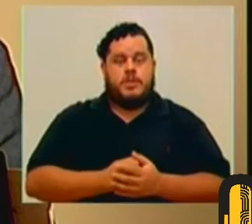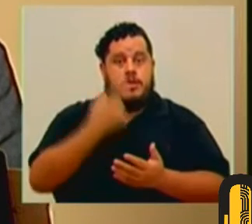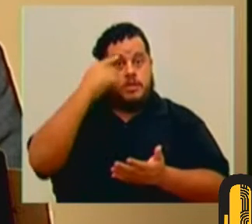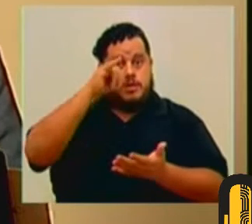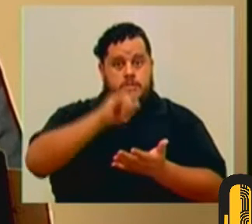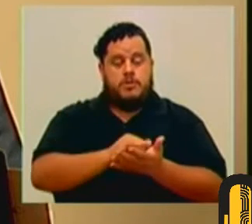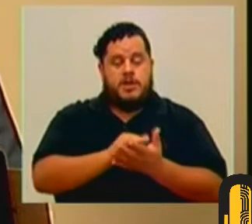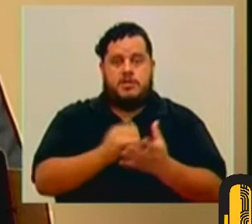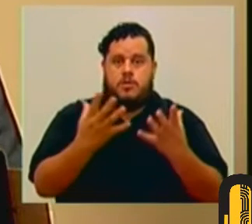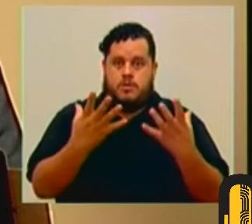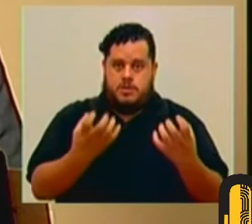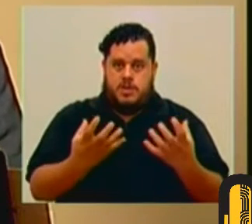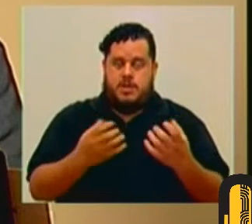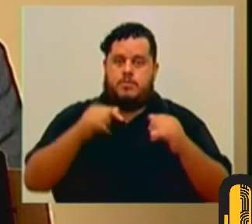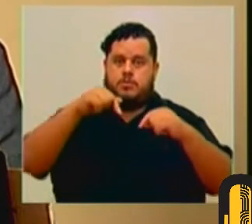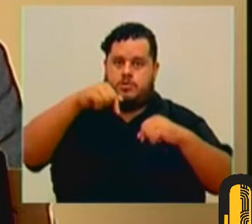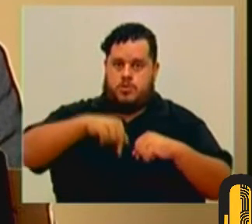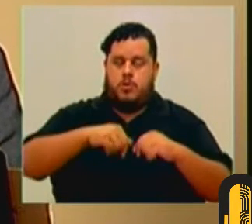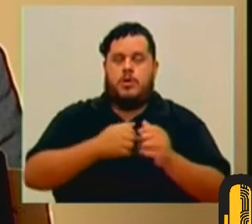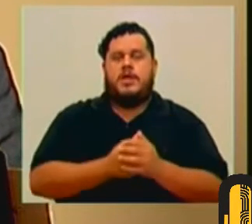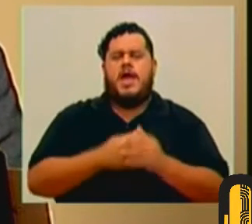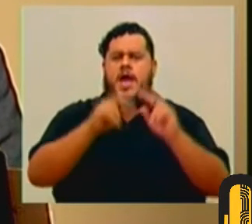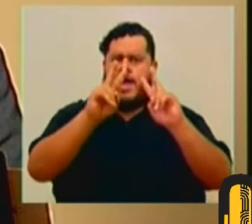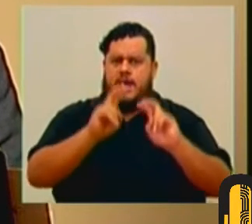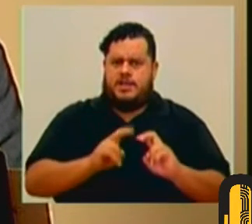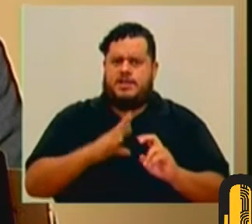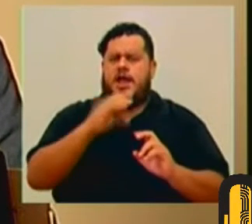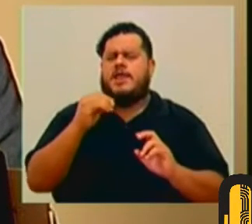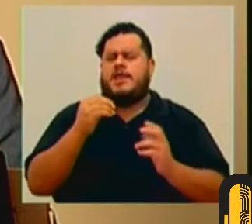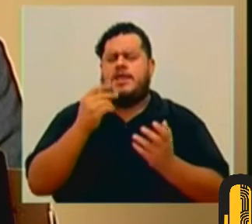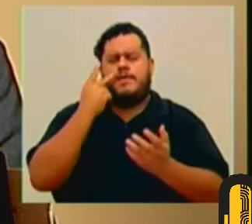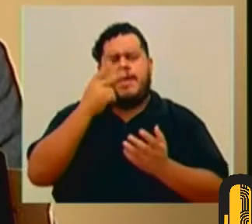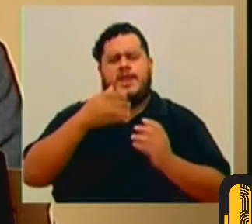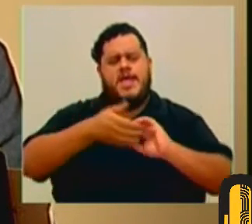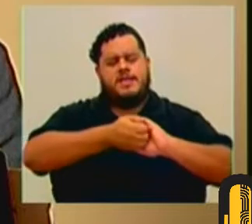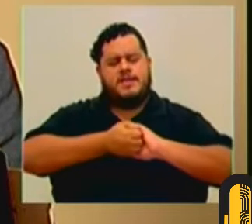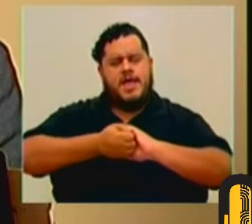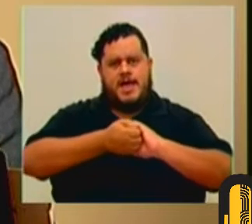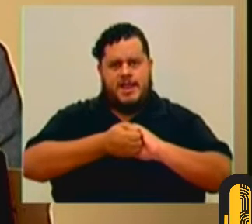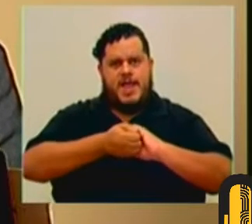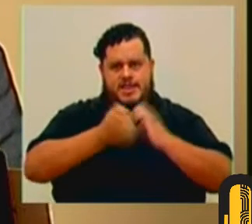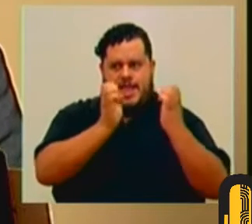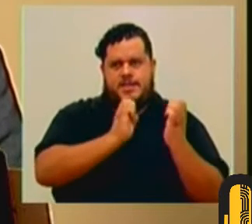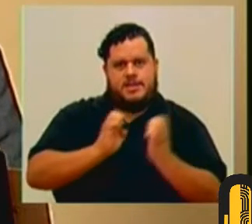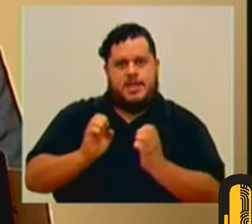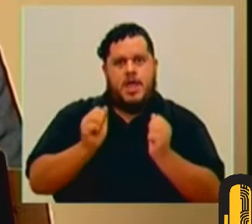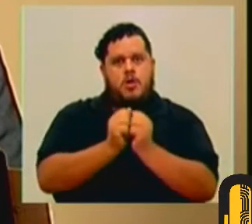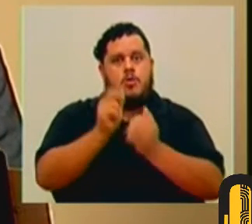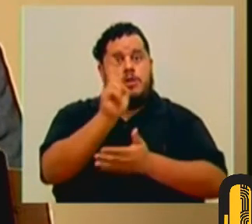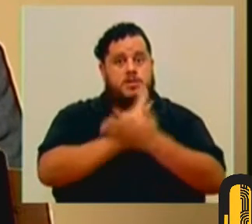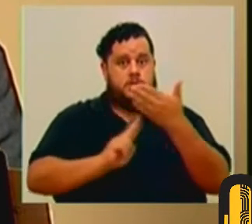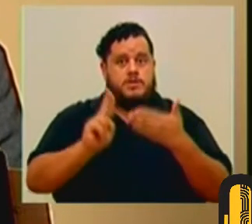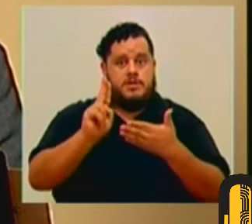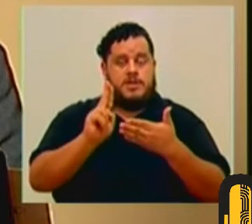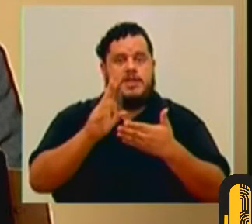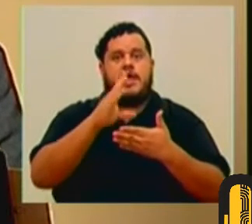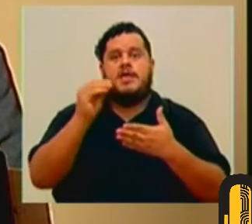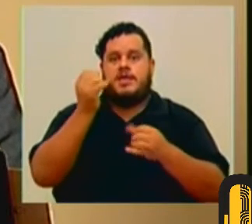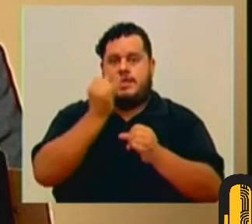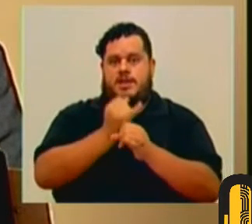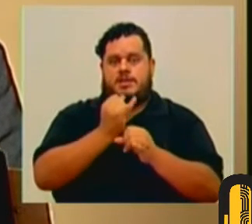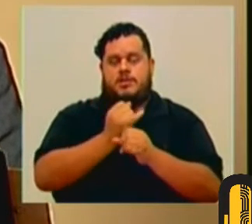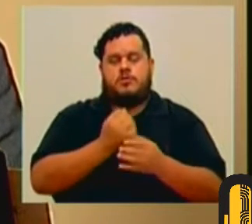ello, queremos hoy analizar y revisar esta alianza estratégica con las universidades e